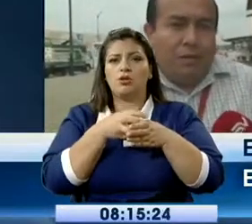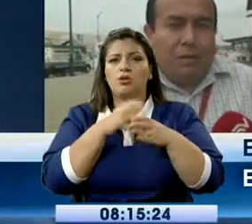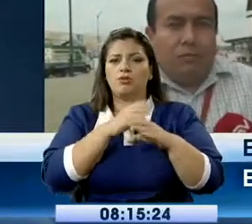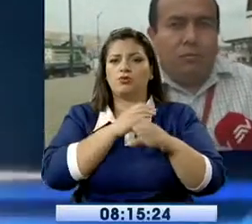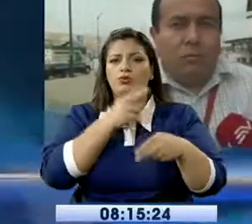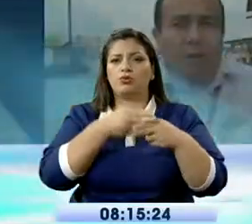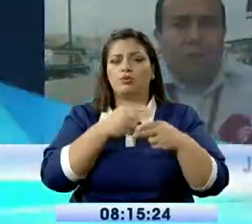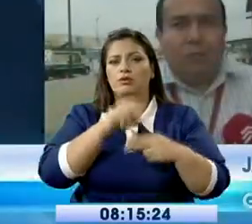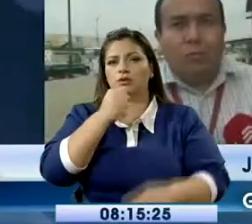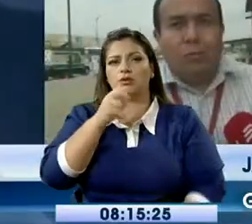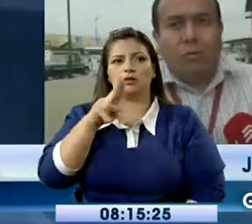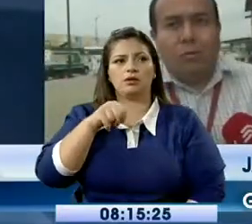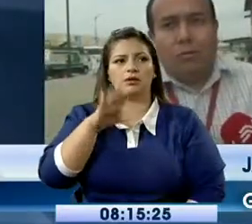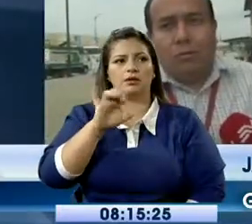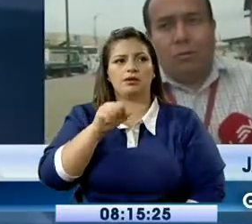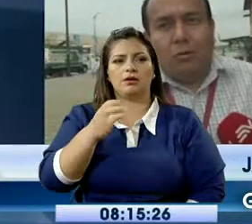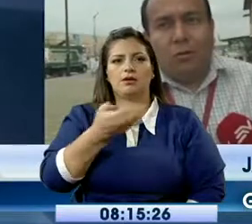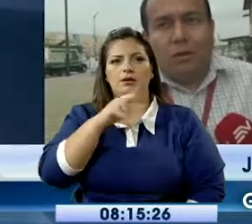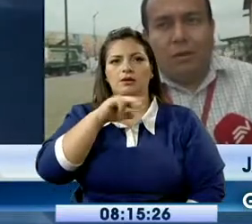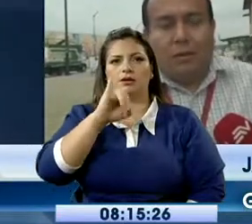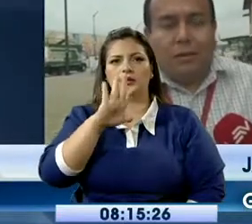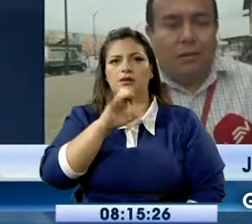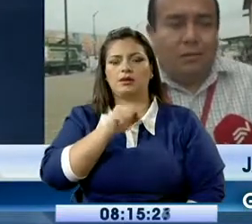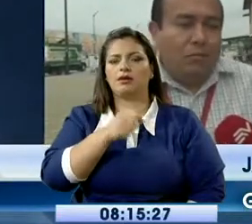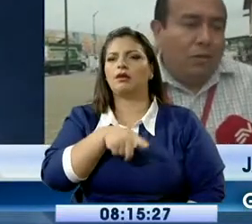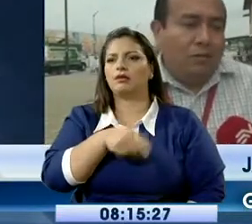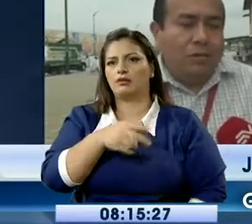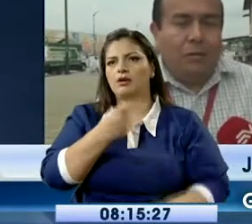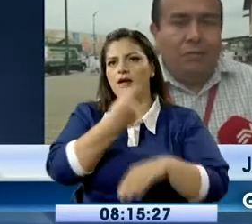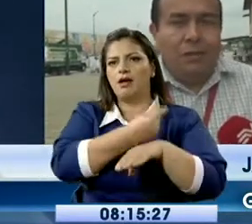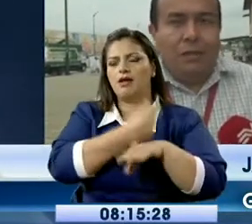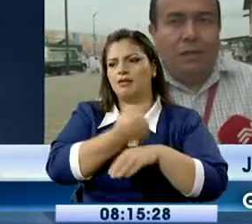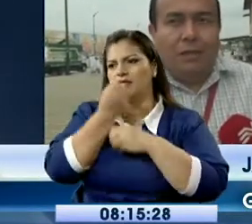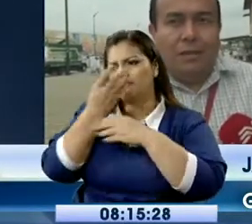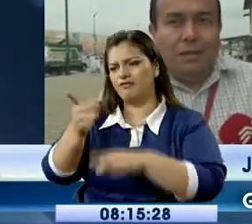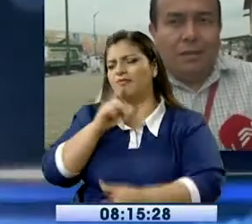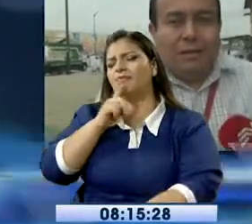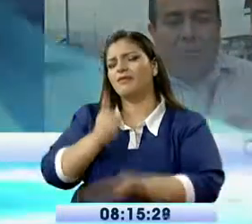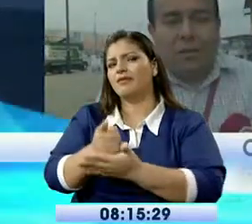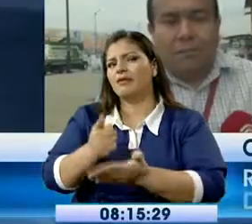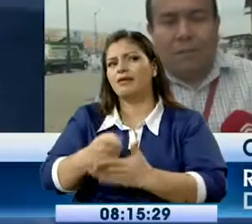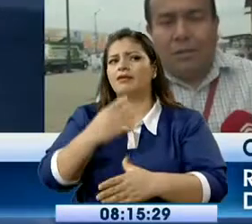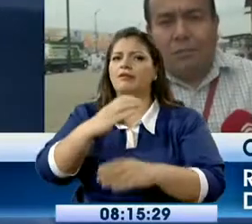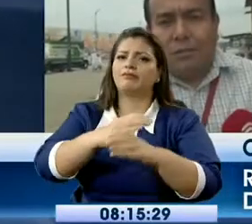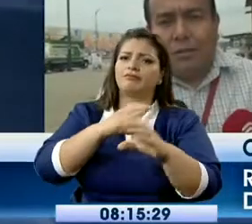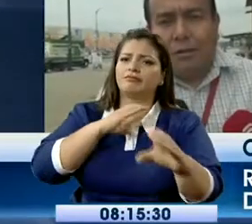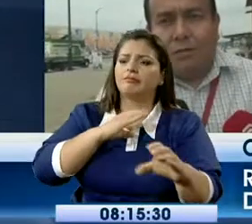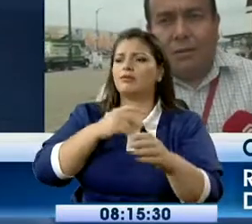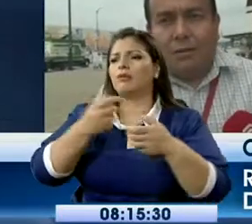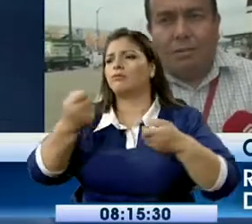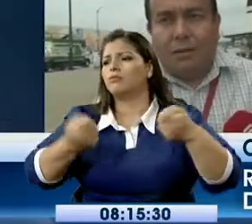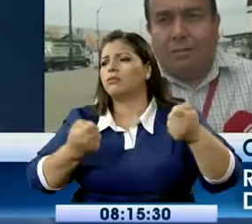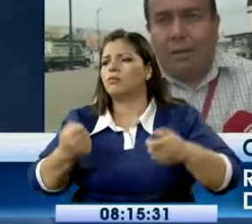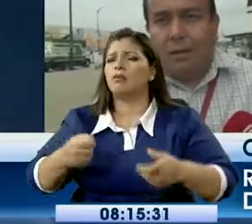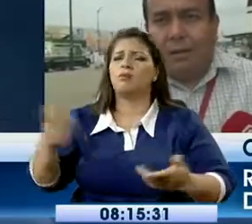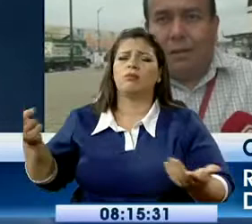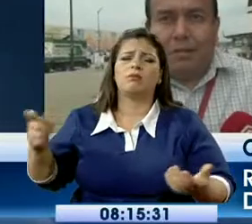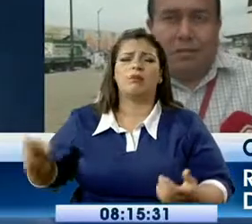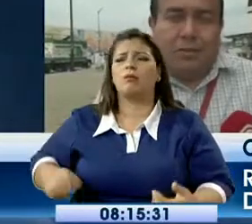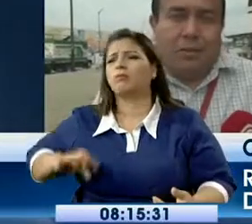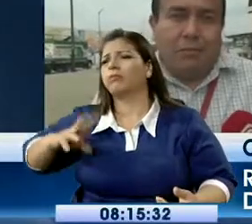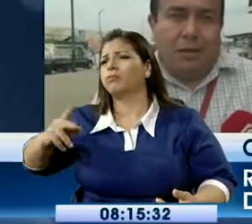víctimas tanto usuarios como conductores, dueños de las unidades. Esto se repite con mucha frecuencia. Tal vez